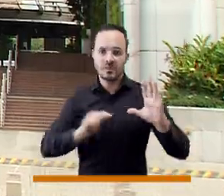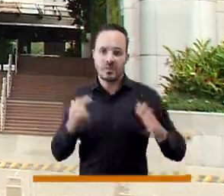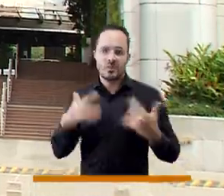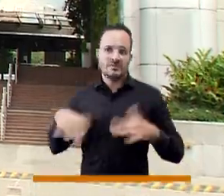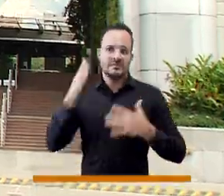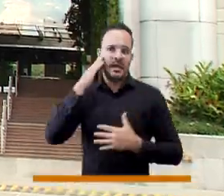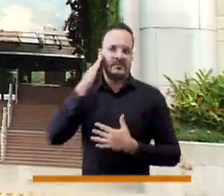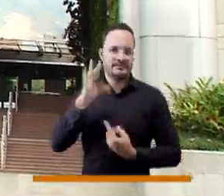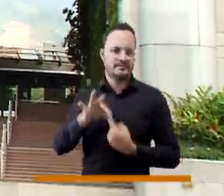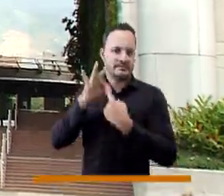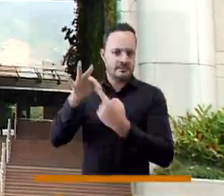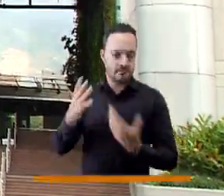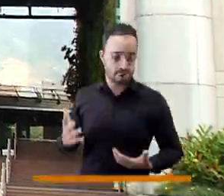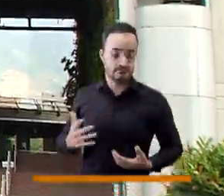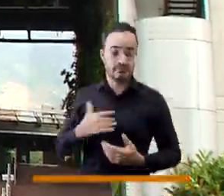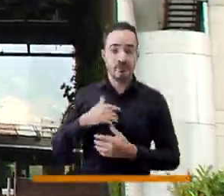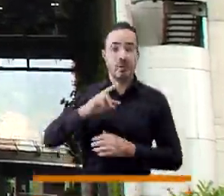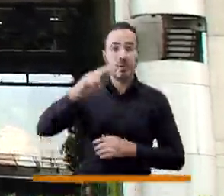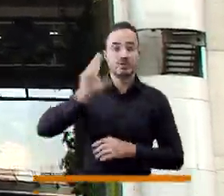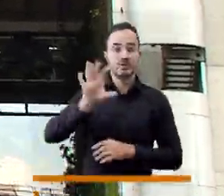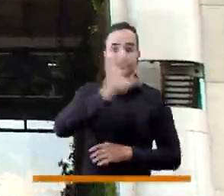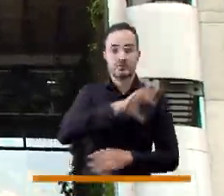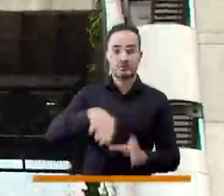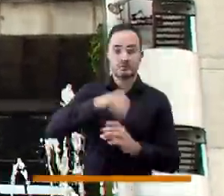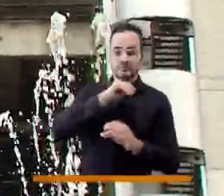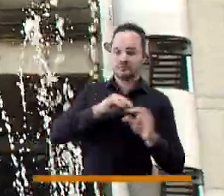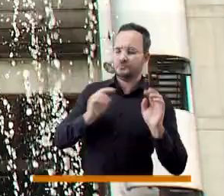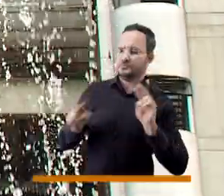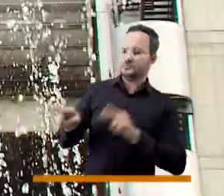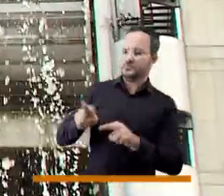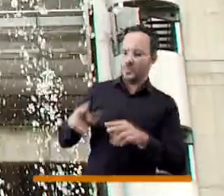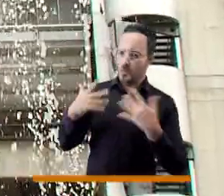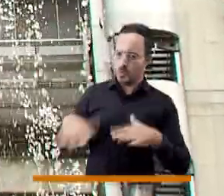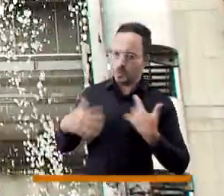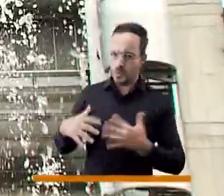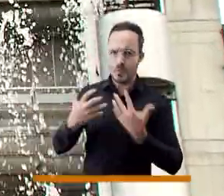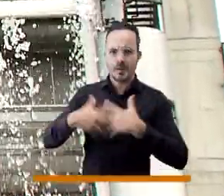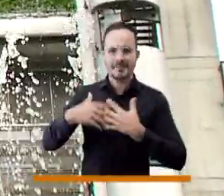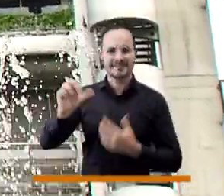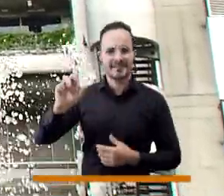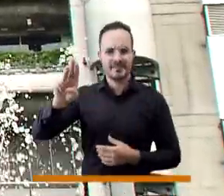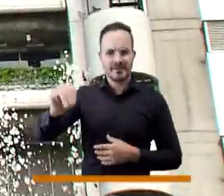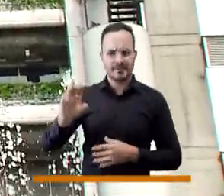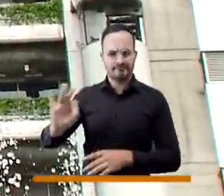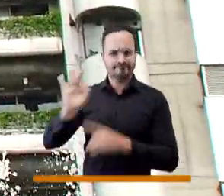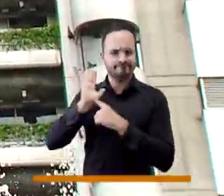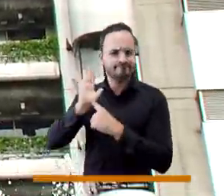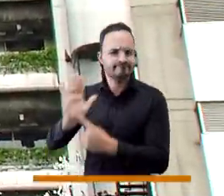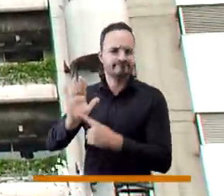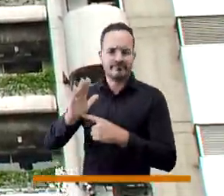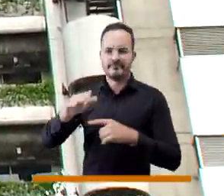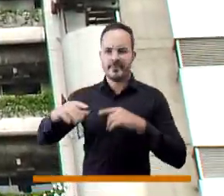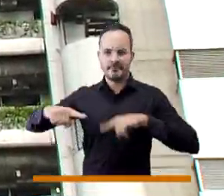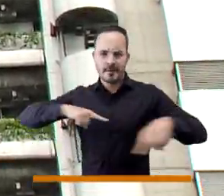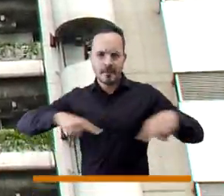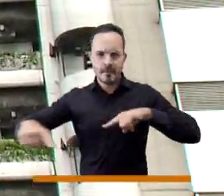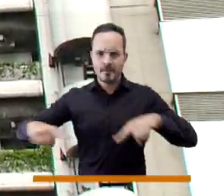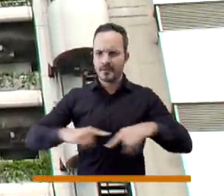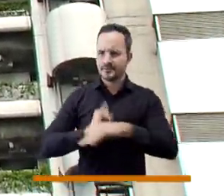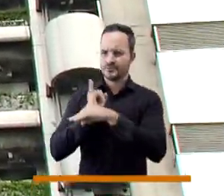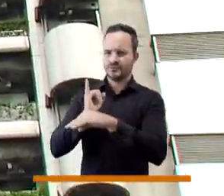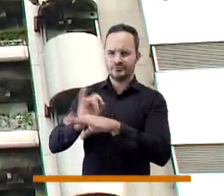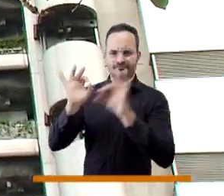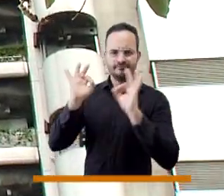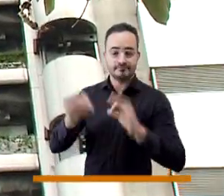de otros países que han visto cómo el gobierno corporativo de EPM es ejemplo institucional. Hoy vemos cómo con la